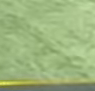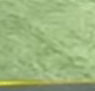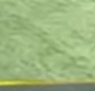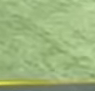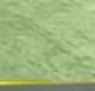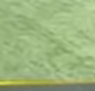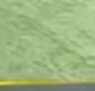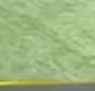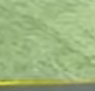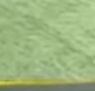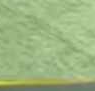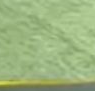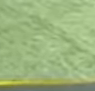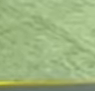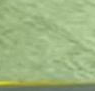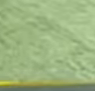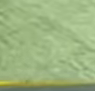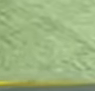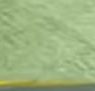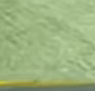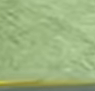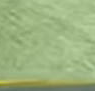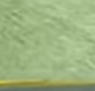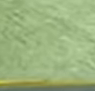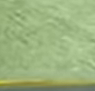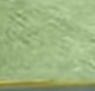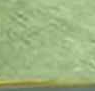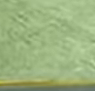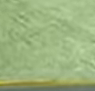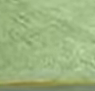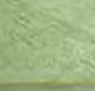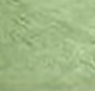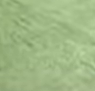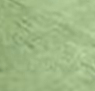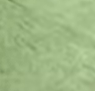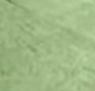una estrategia de agenda para la atención al pueblo. Es parte de la información, despedimos el contacto. Adelante.